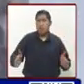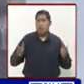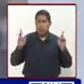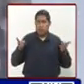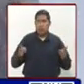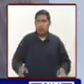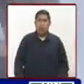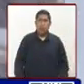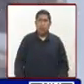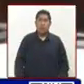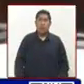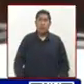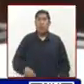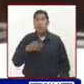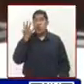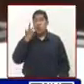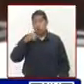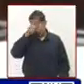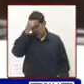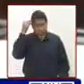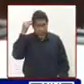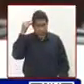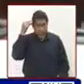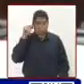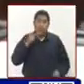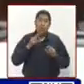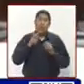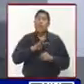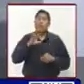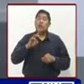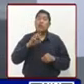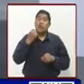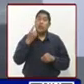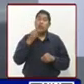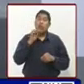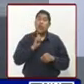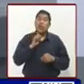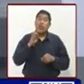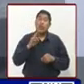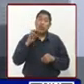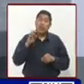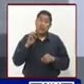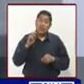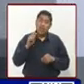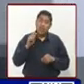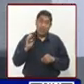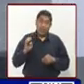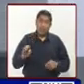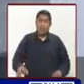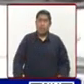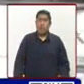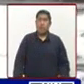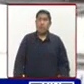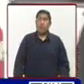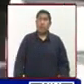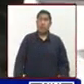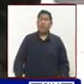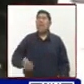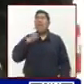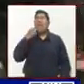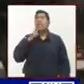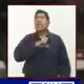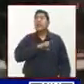todo. Gris, color gris es. Placa 4711 ERTE. ¿Qué dice la